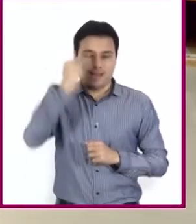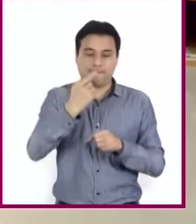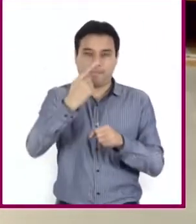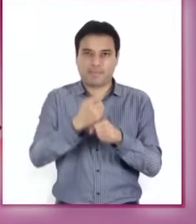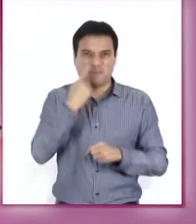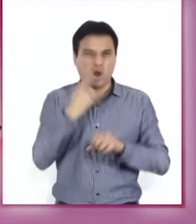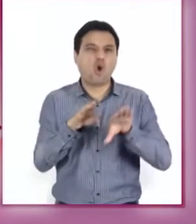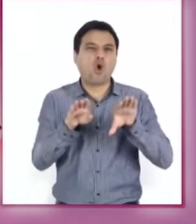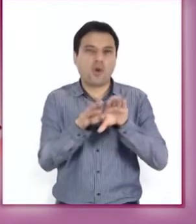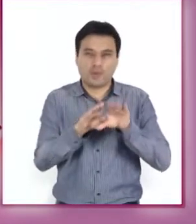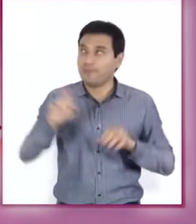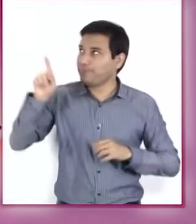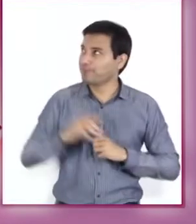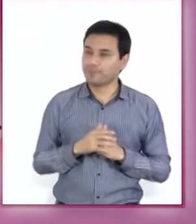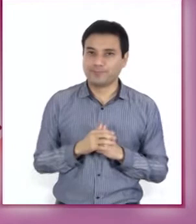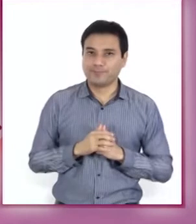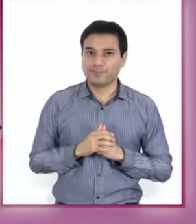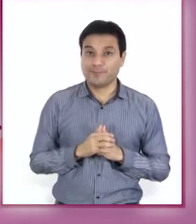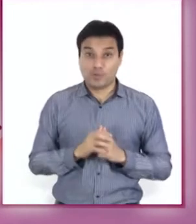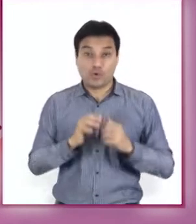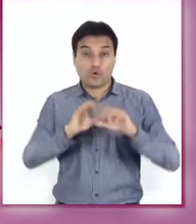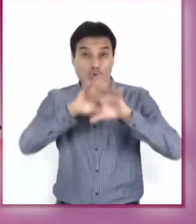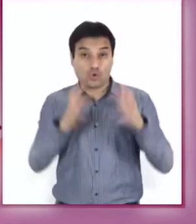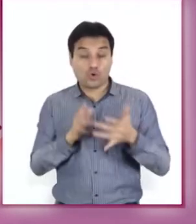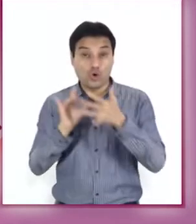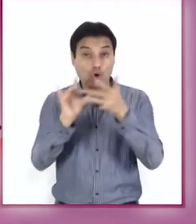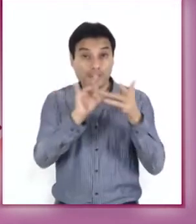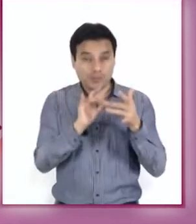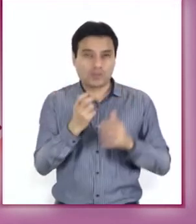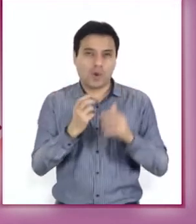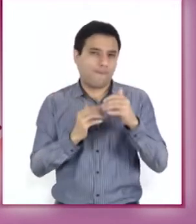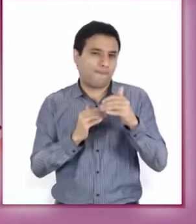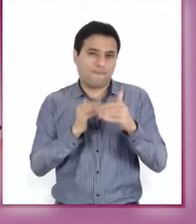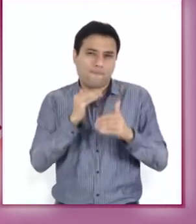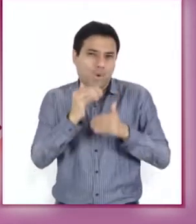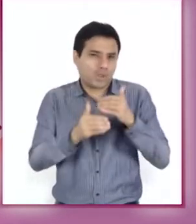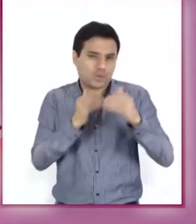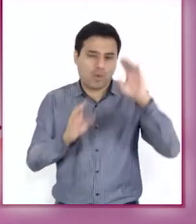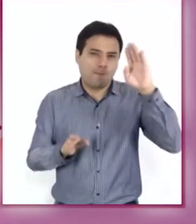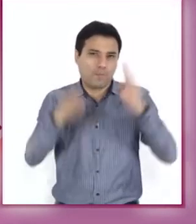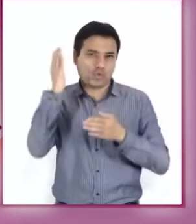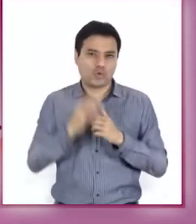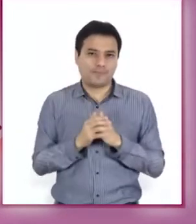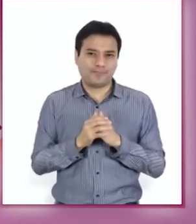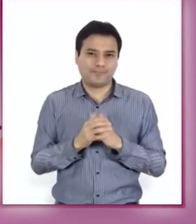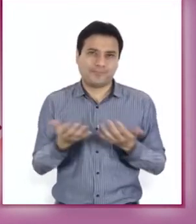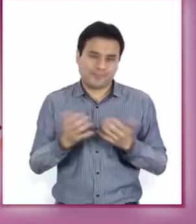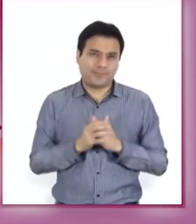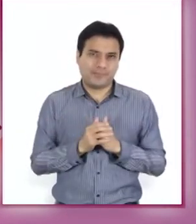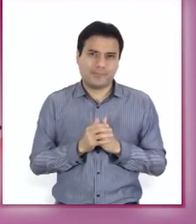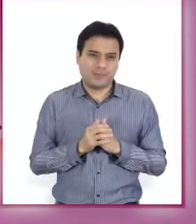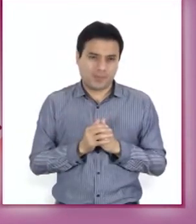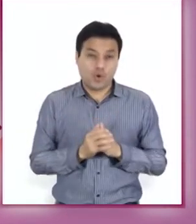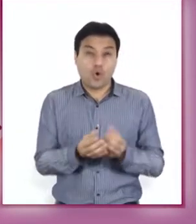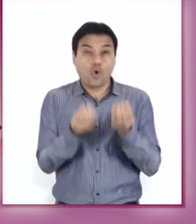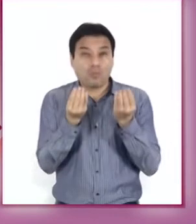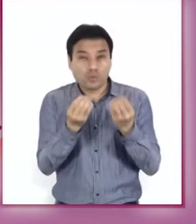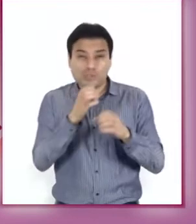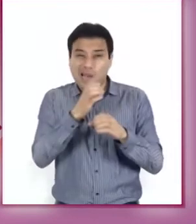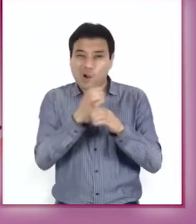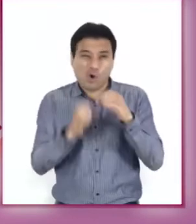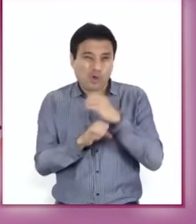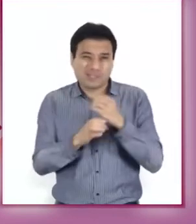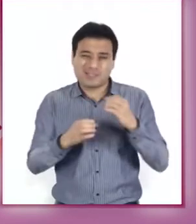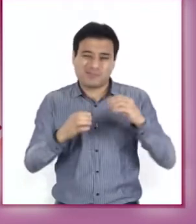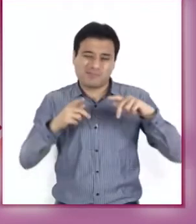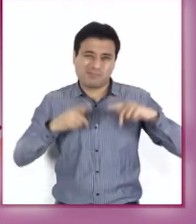así. La globalización es un proceso a nivel mundial en el cual muchos de los aspectos de la vida humana de